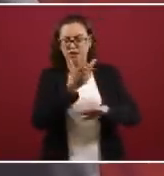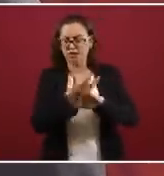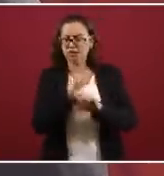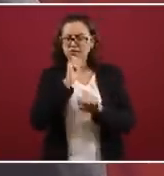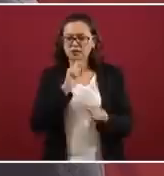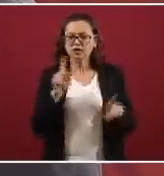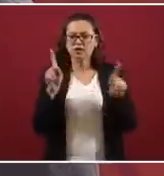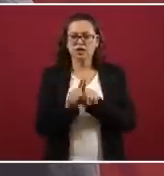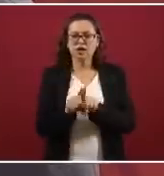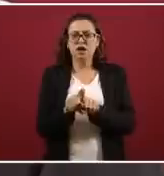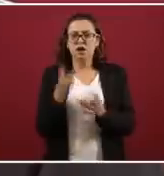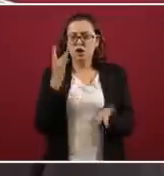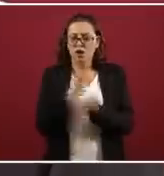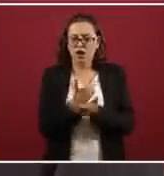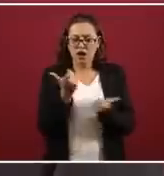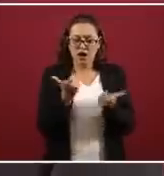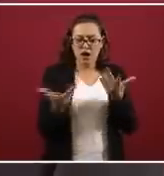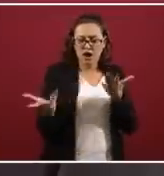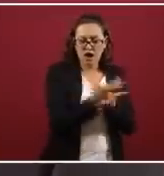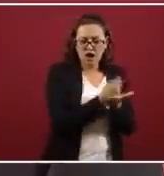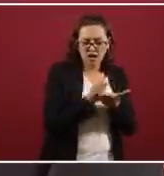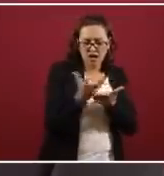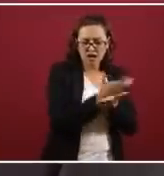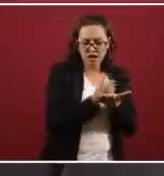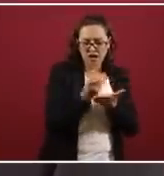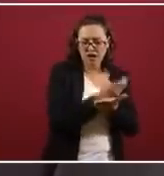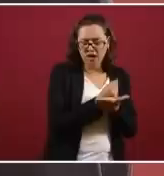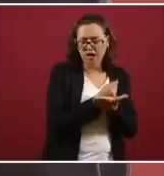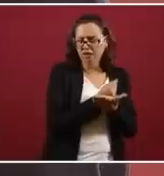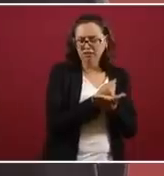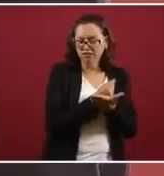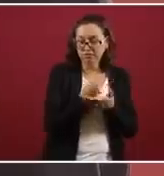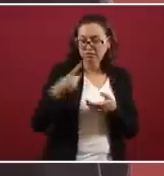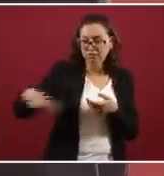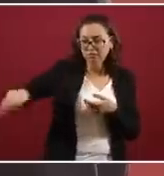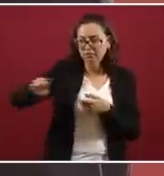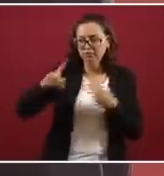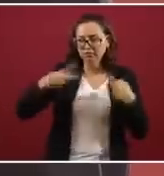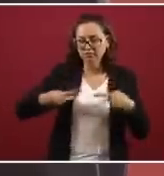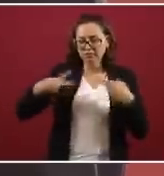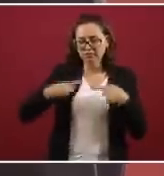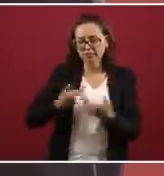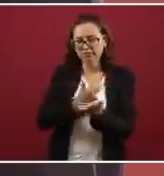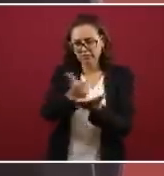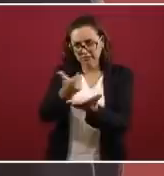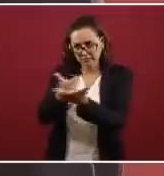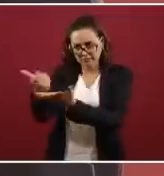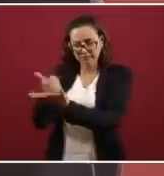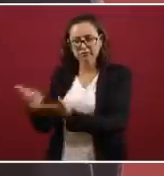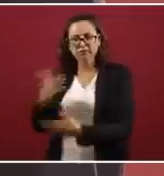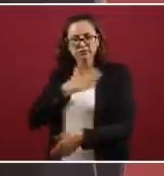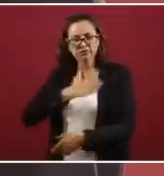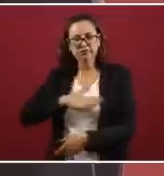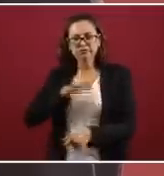se busca la utilidad, sino mejorar los salarios de sus trabajadores y cuidar el medio ambiente,